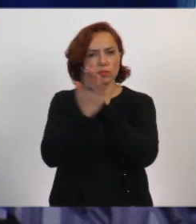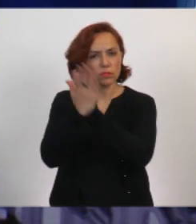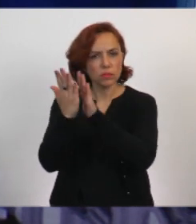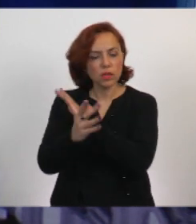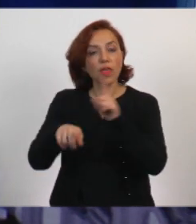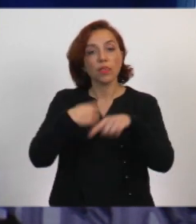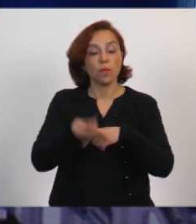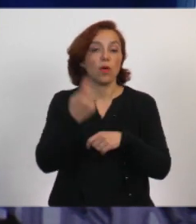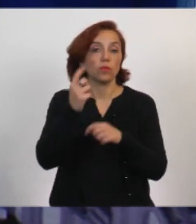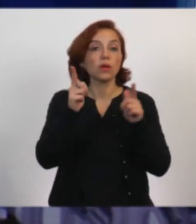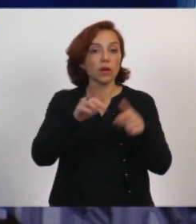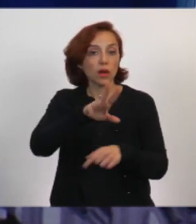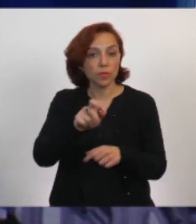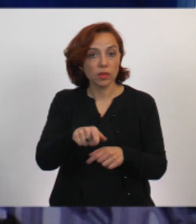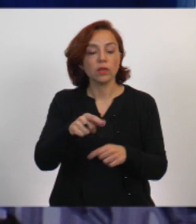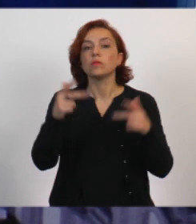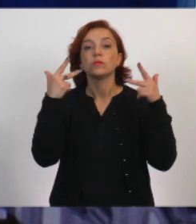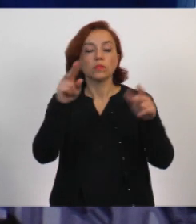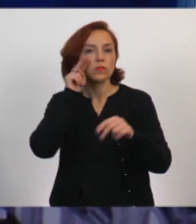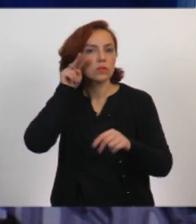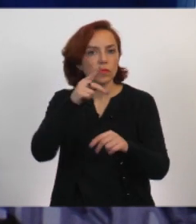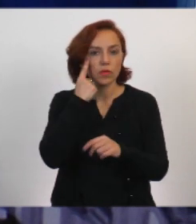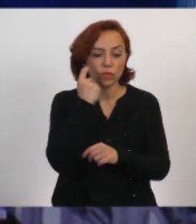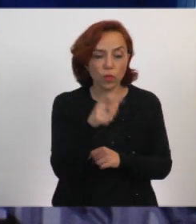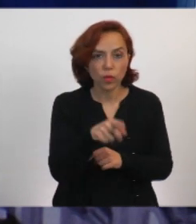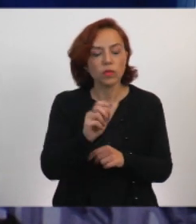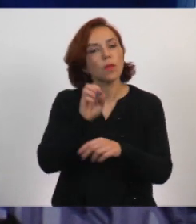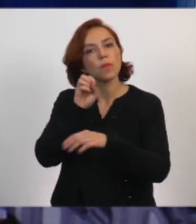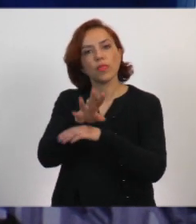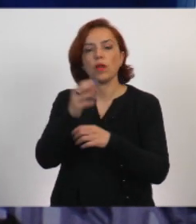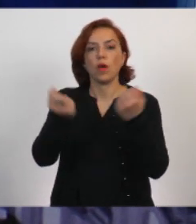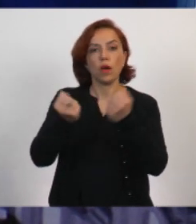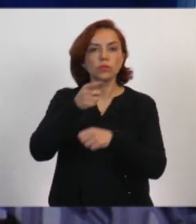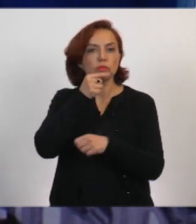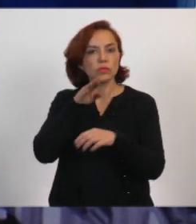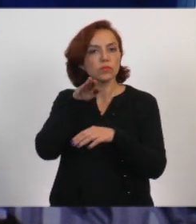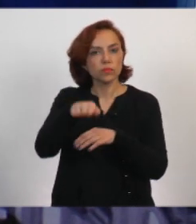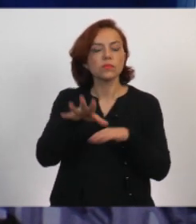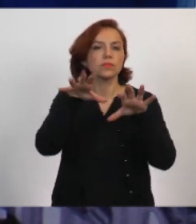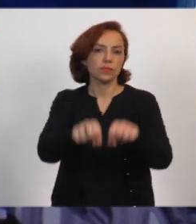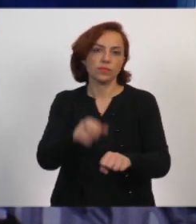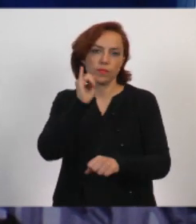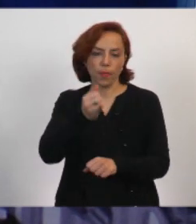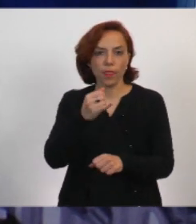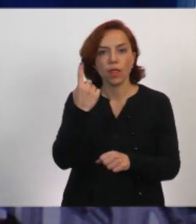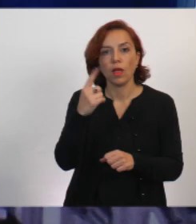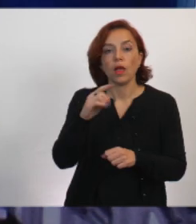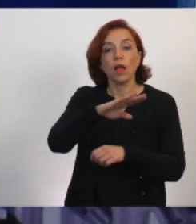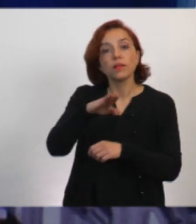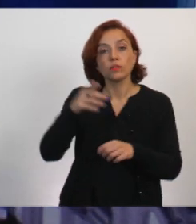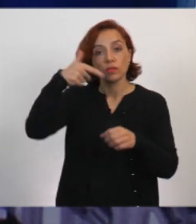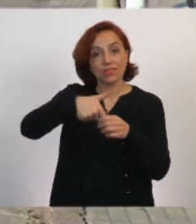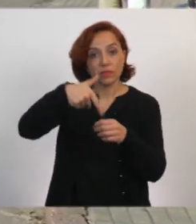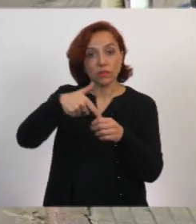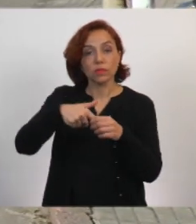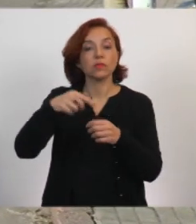que tres personas que se estaban dando a la fuga de una rapiña fueron ubicados por los visualizadores, los cuales enviaron móviles al lugar y lograron